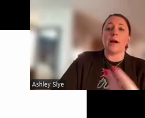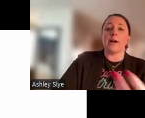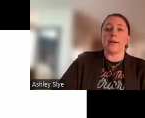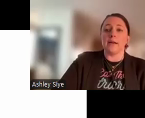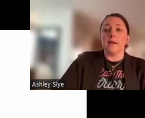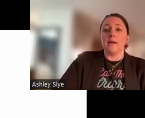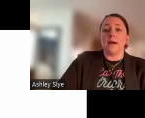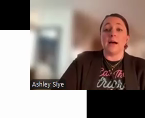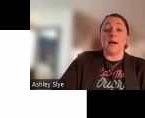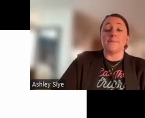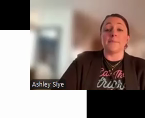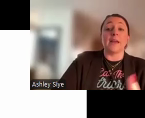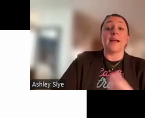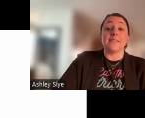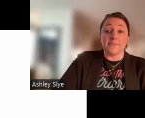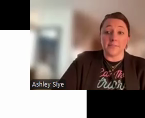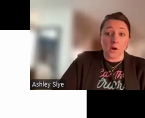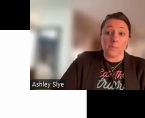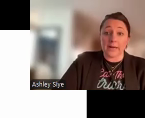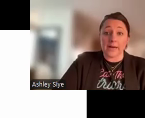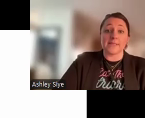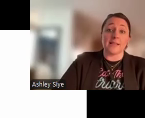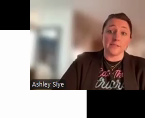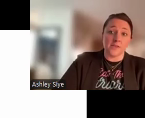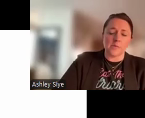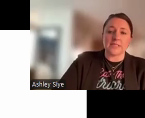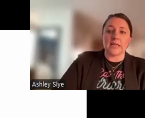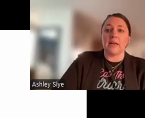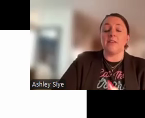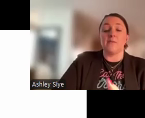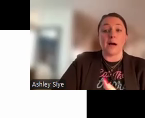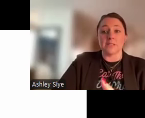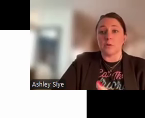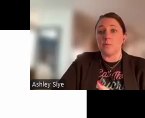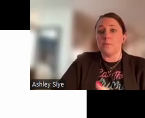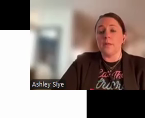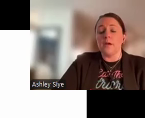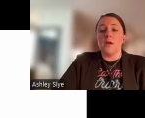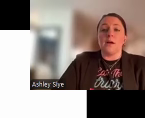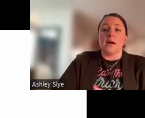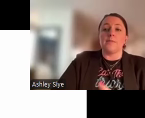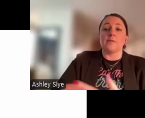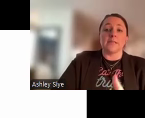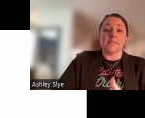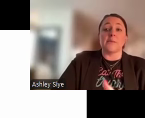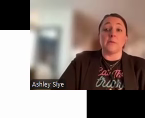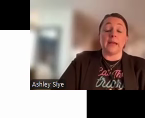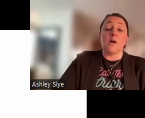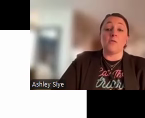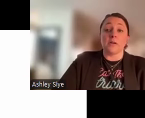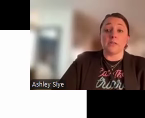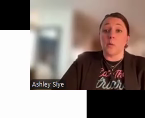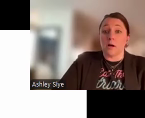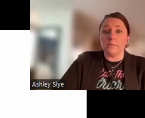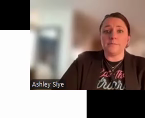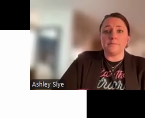ha previamente recogido los medicamentos para el sobreviviente. Entonces, normalmente se puede dejar una